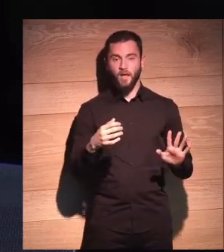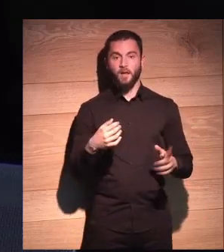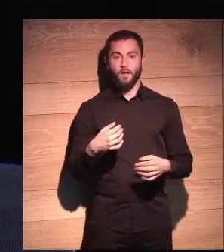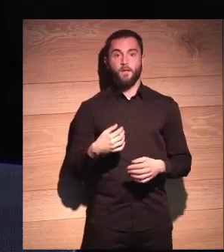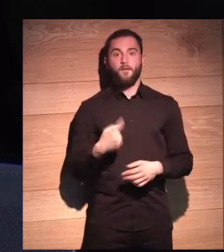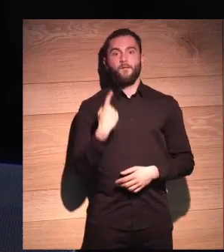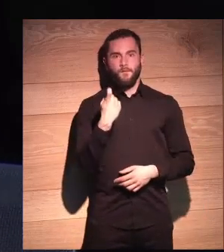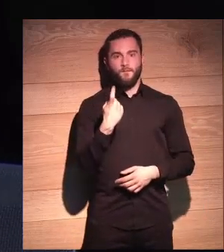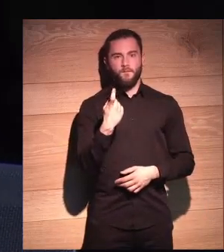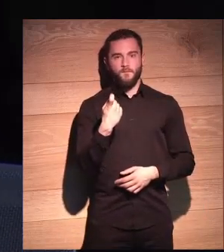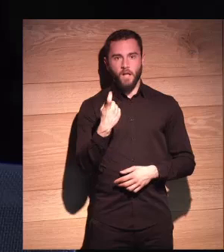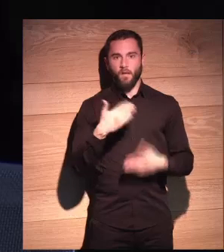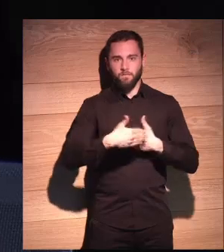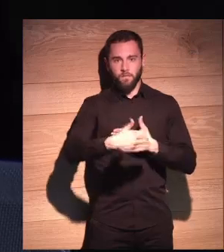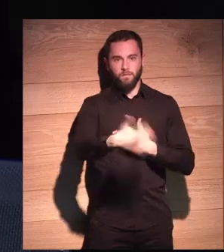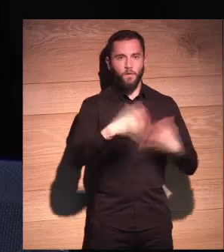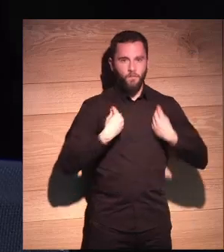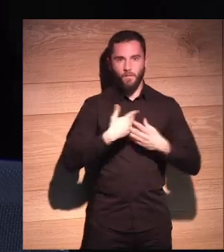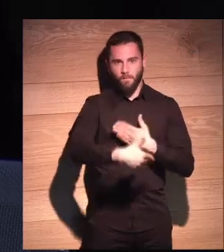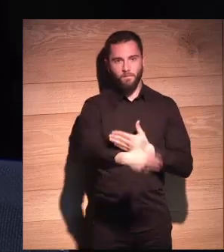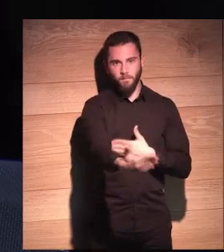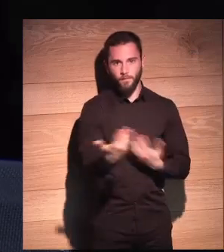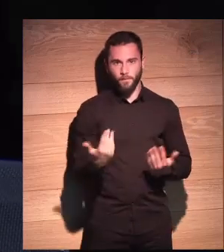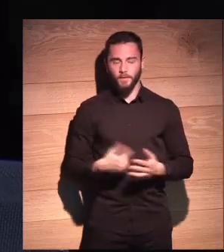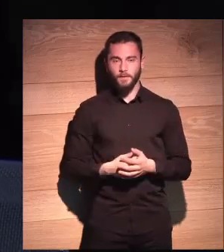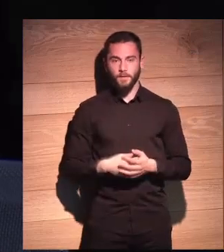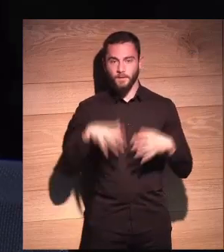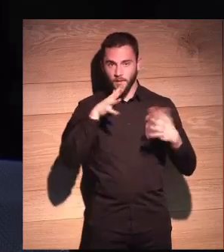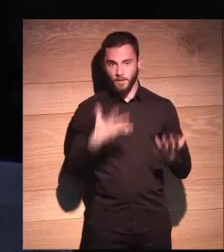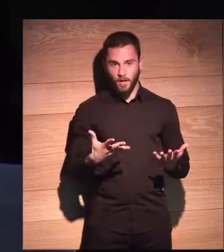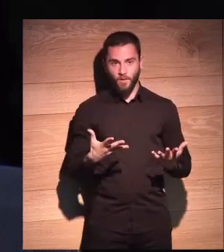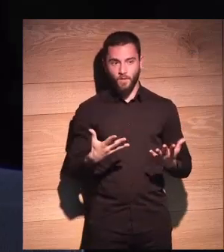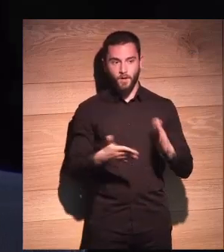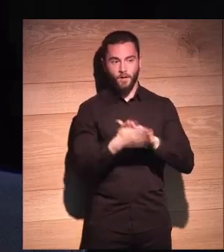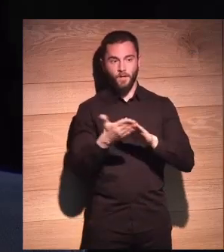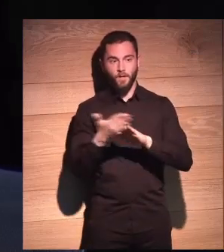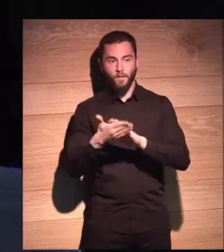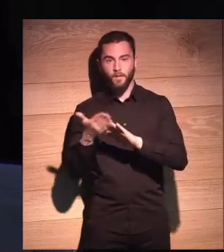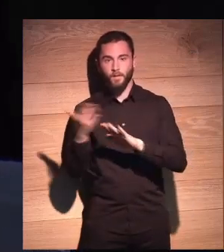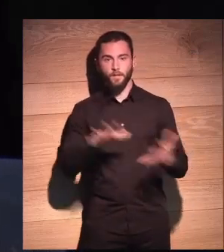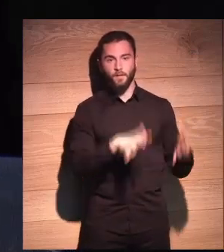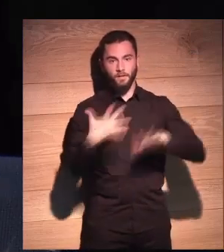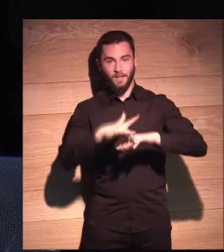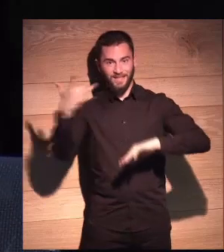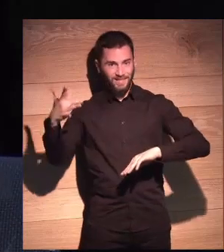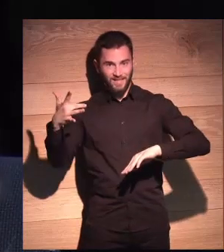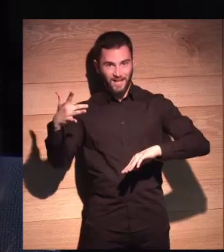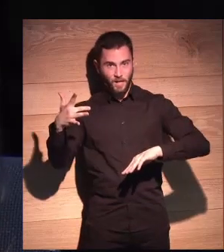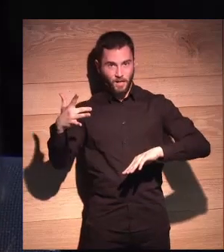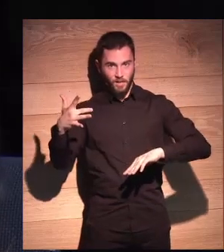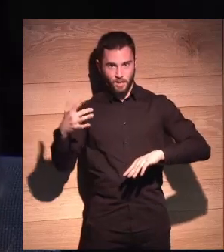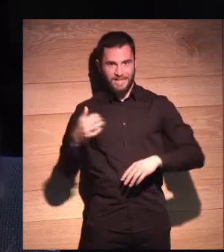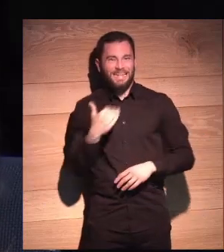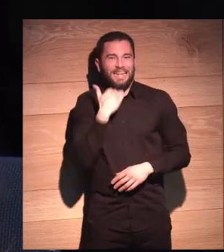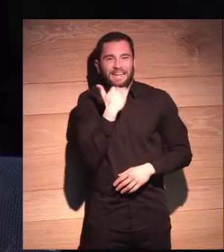queda mucho por vivir. Esto es solamente todo lo que viene ahora con la transformación digital, solamente es un pequeño ápice